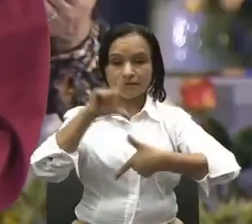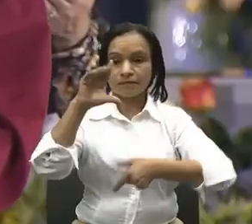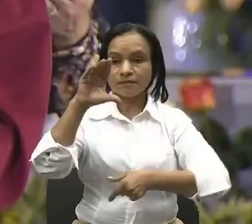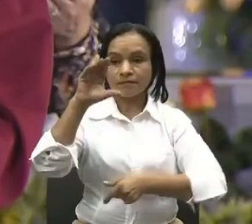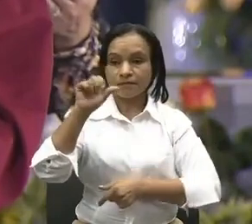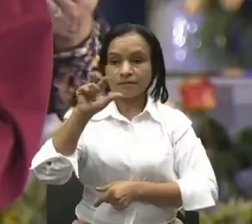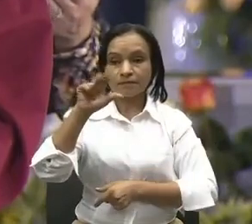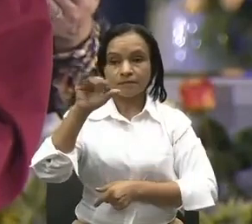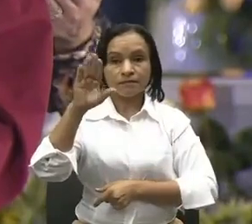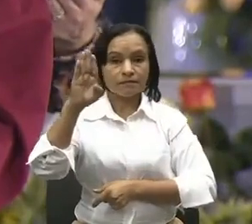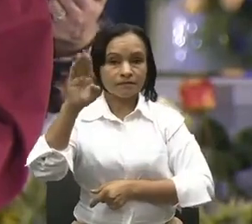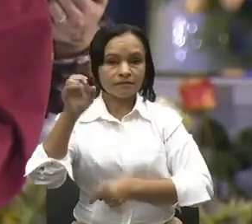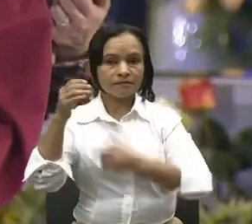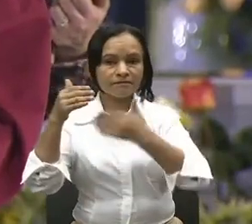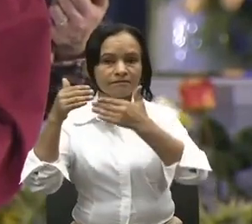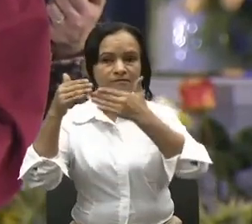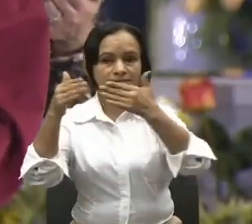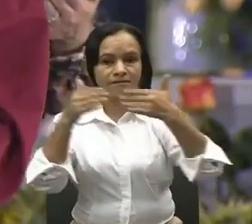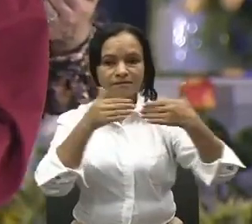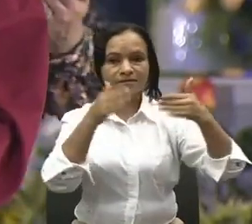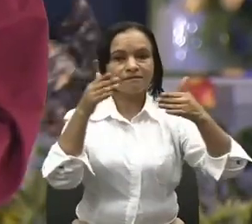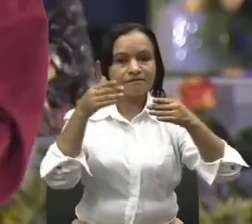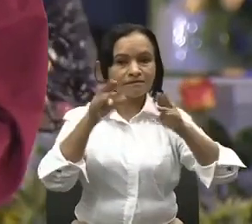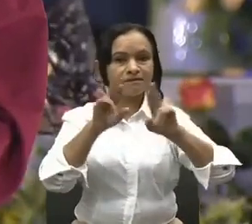se logró abrir ese espacio.